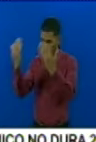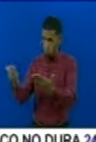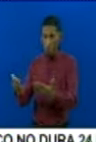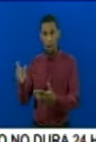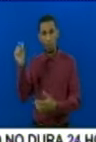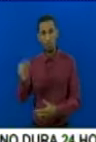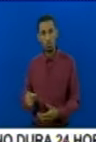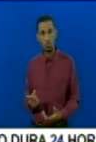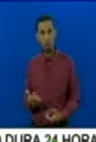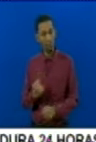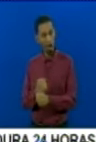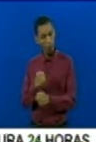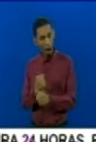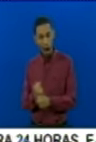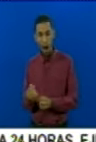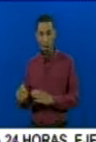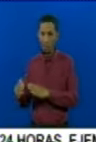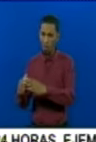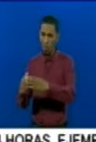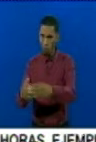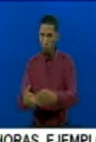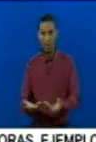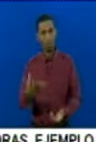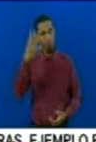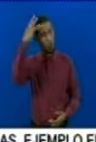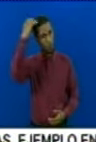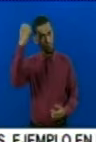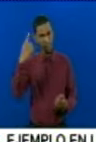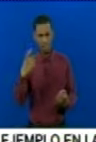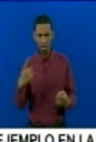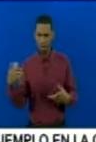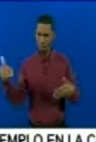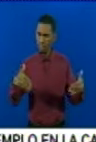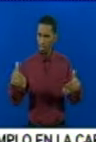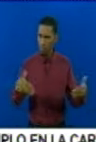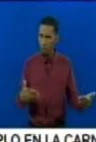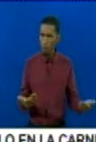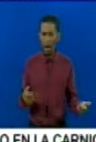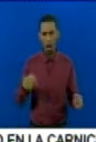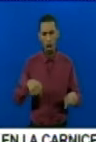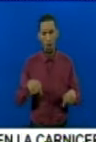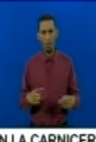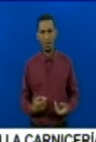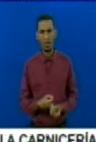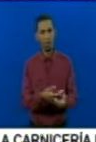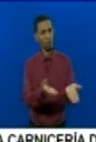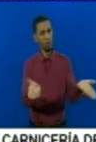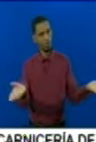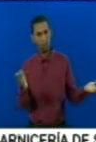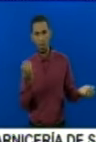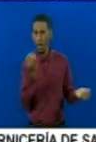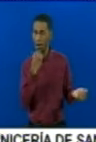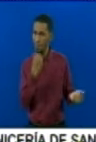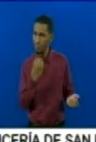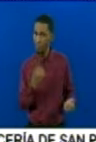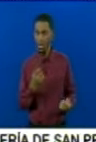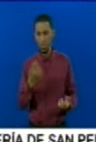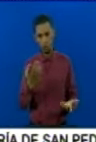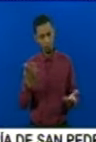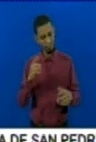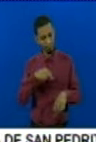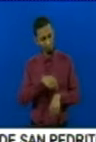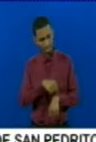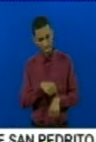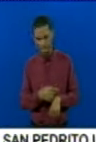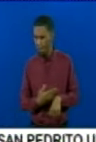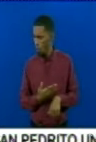este proceso, primera secretaria y gobernador, que se involucran en cada una de las etapas para la distribución de la canasta, sea el tiempo que